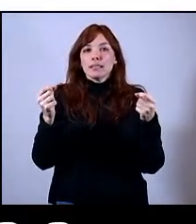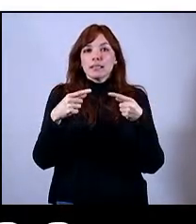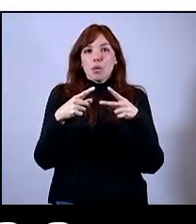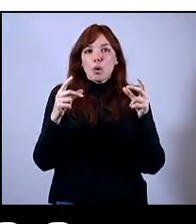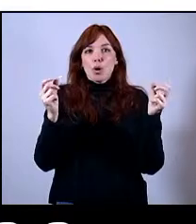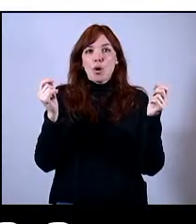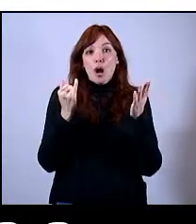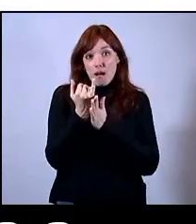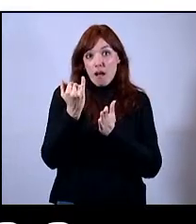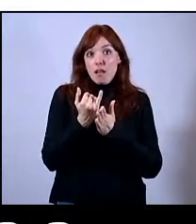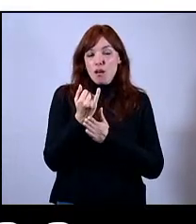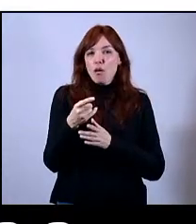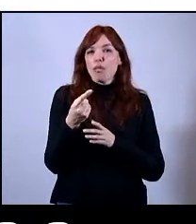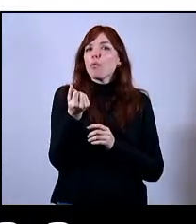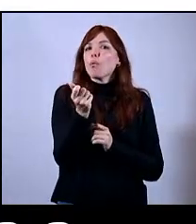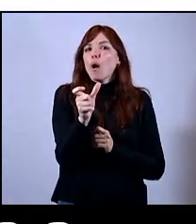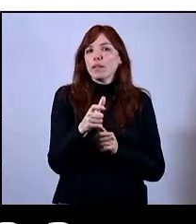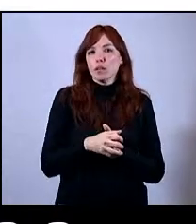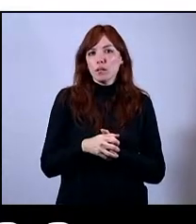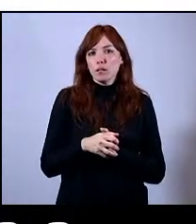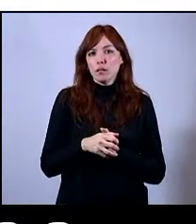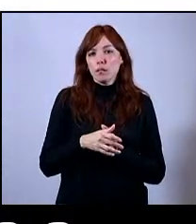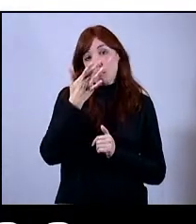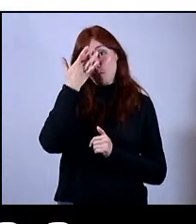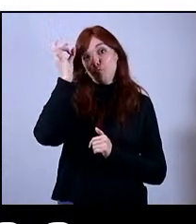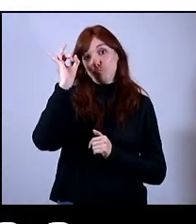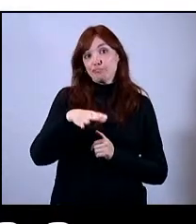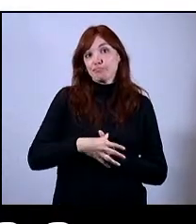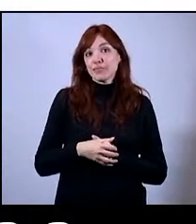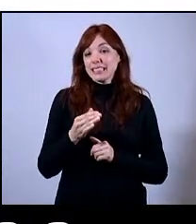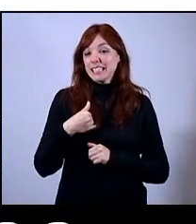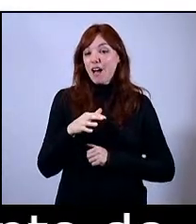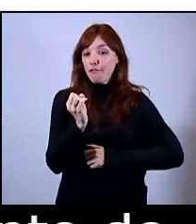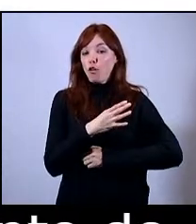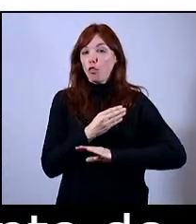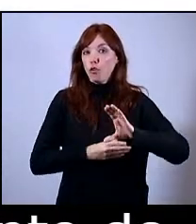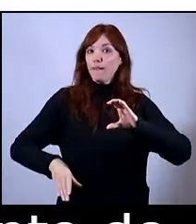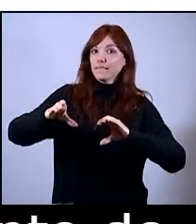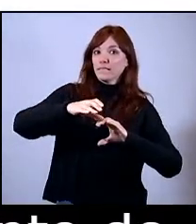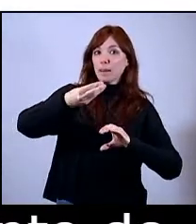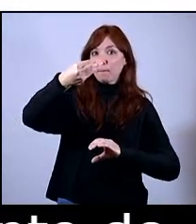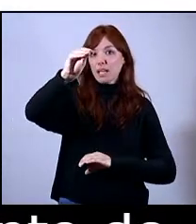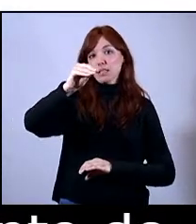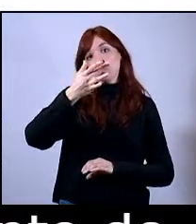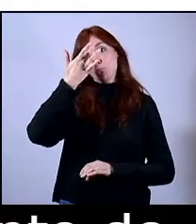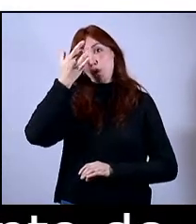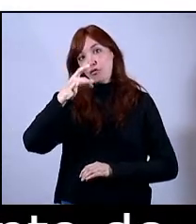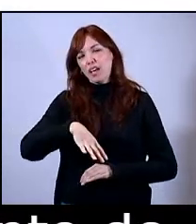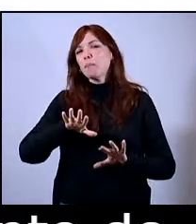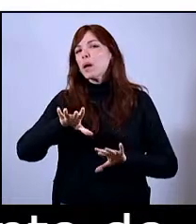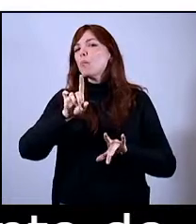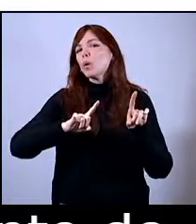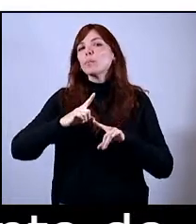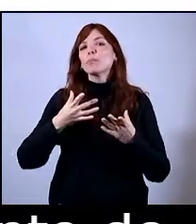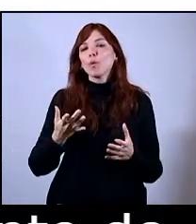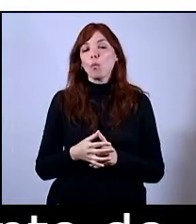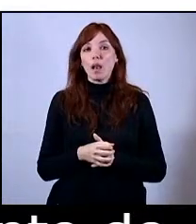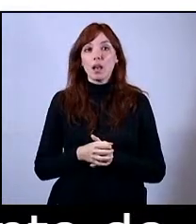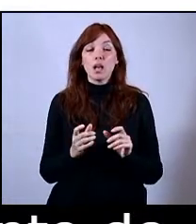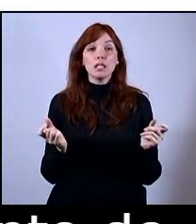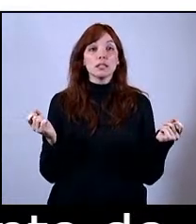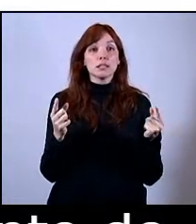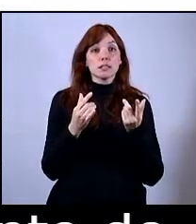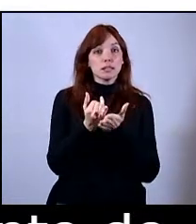agrarios. Bienvenido sea el aumento de los fondos, pero el problema de los seguros agrarios es que hay